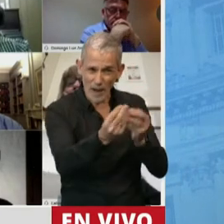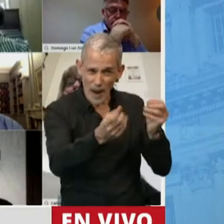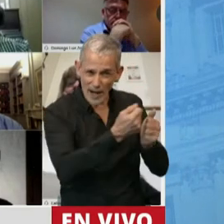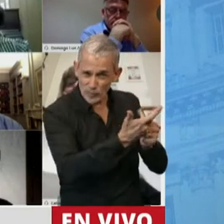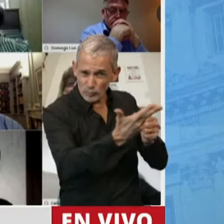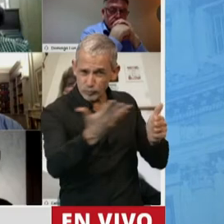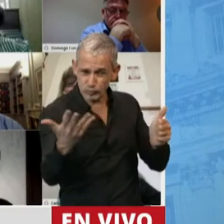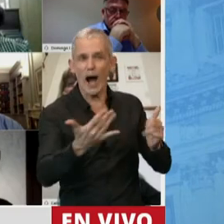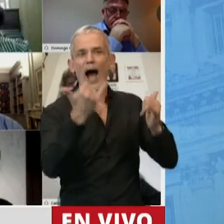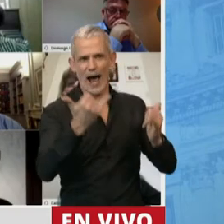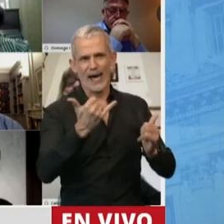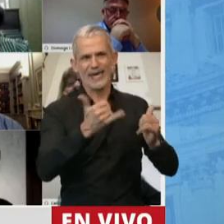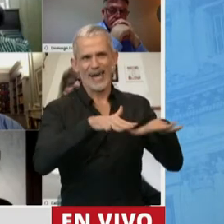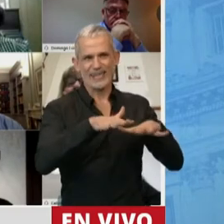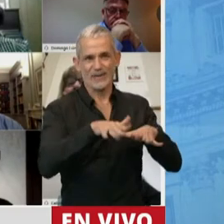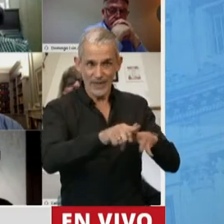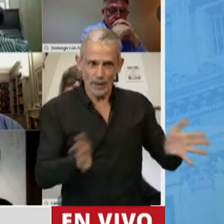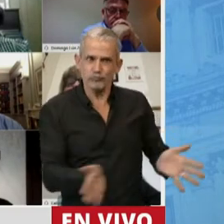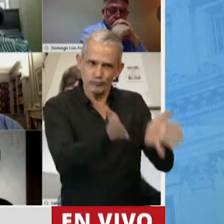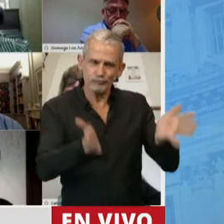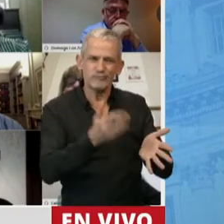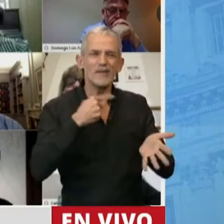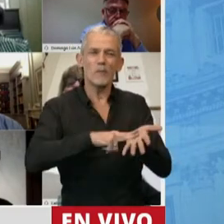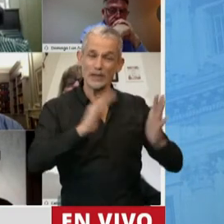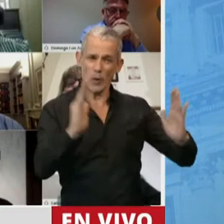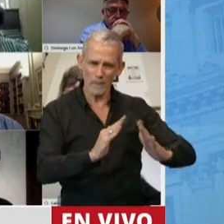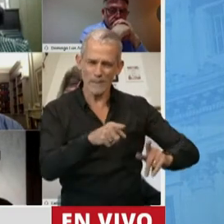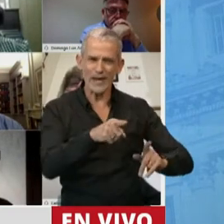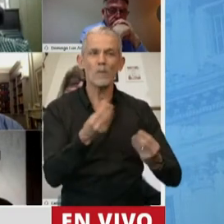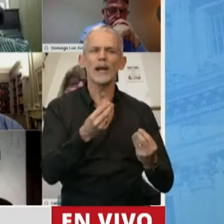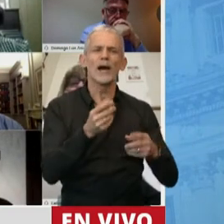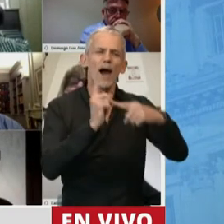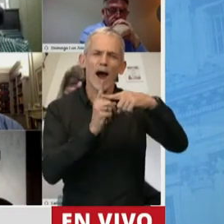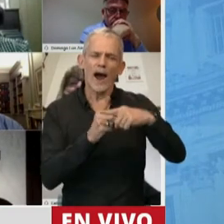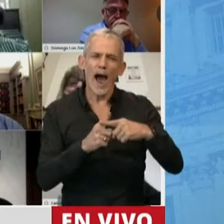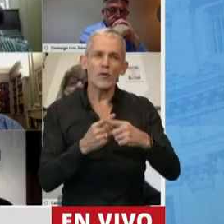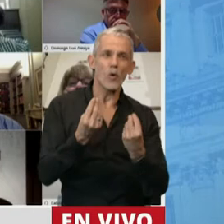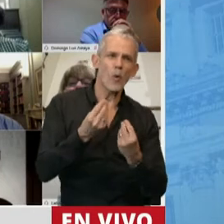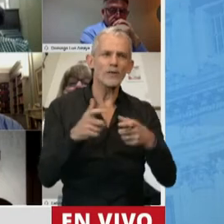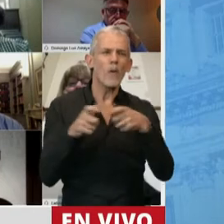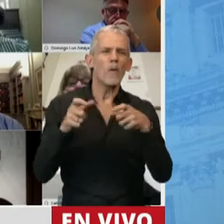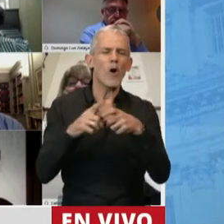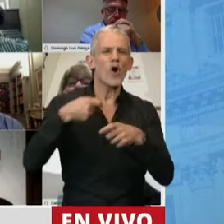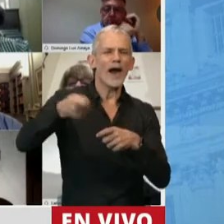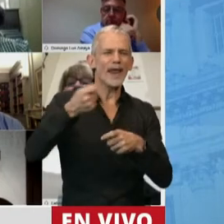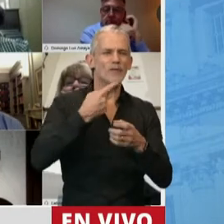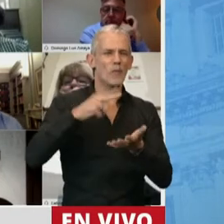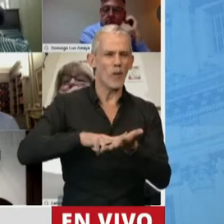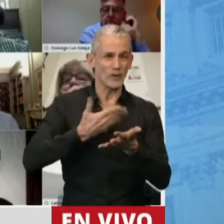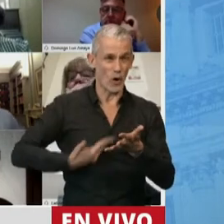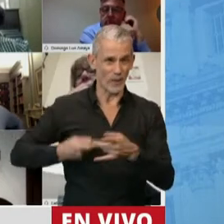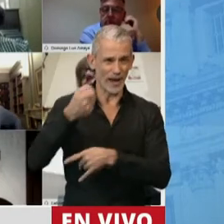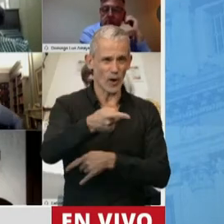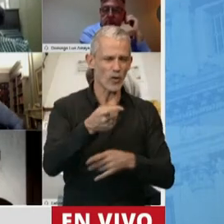se encuentra afectado a la actividad promovida, a los efectos del cálculo del monto del bono de crédito fiscal,